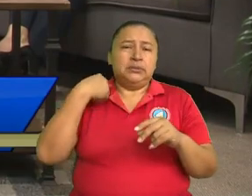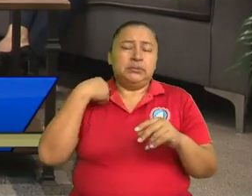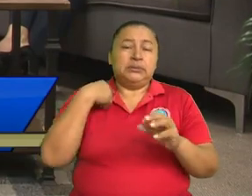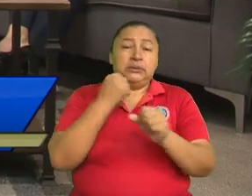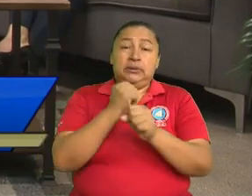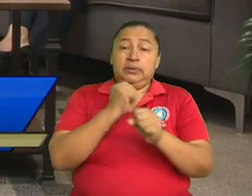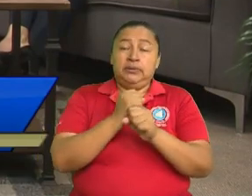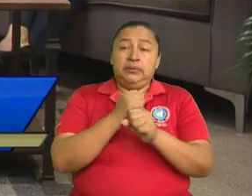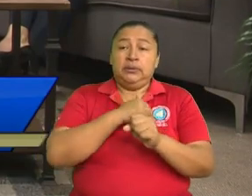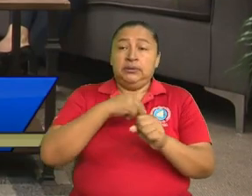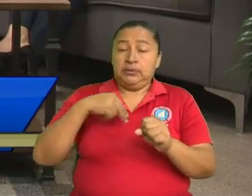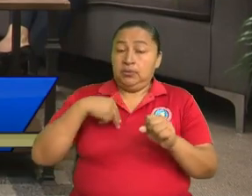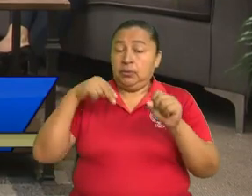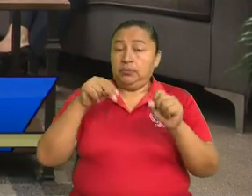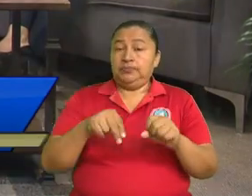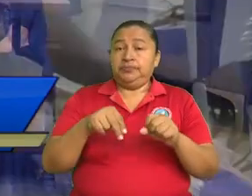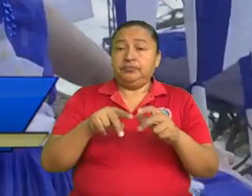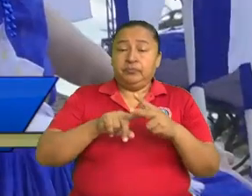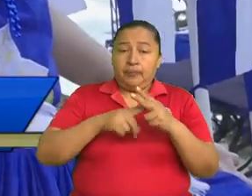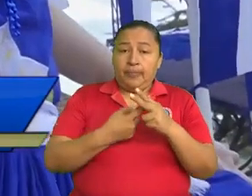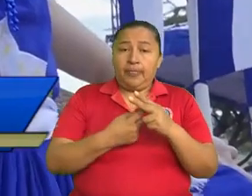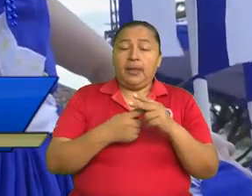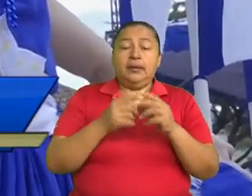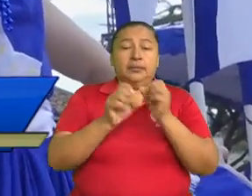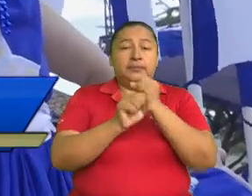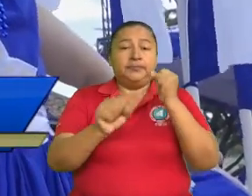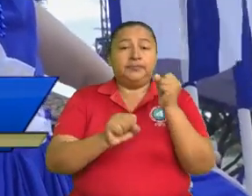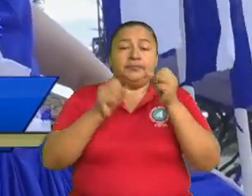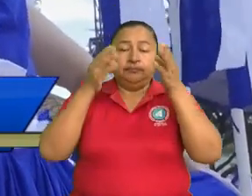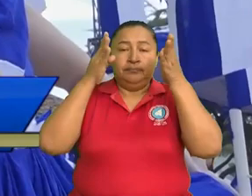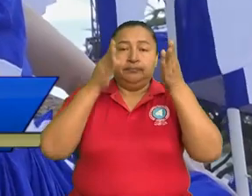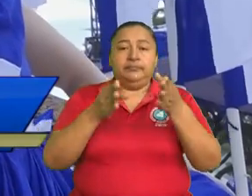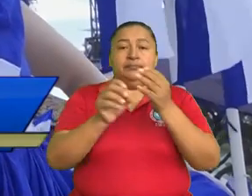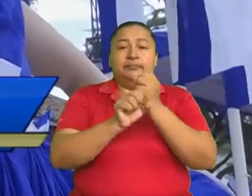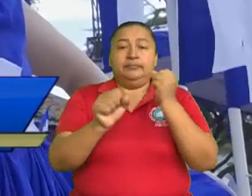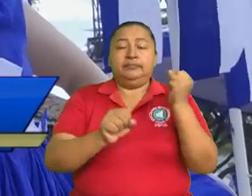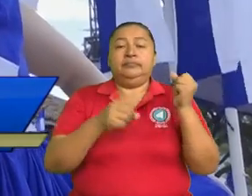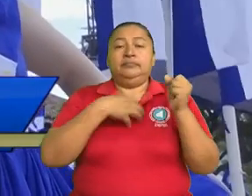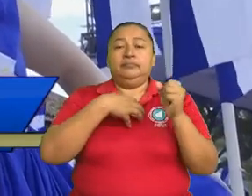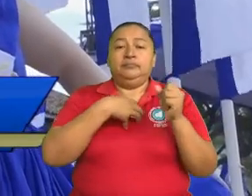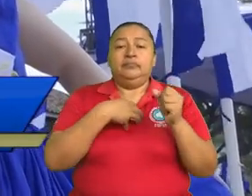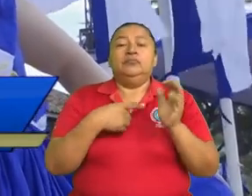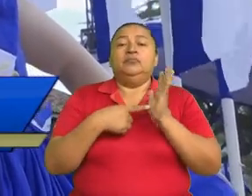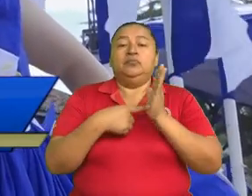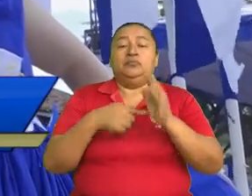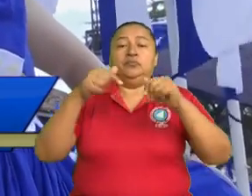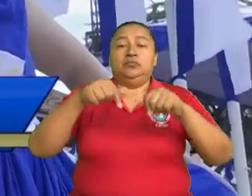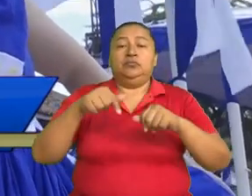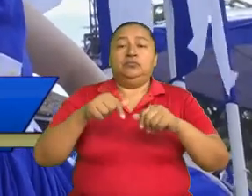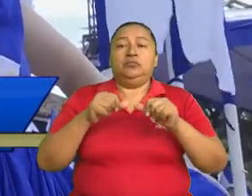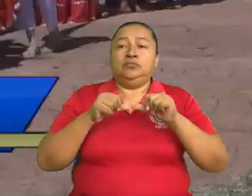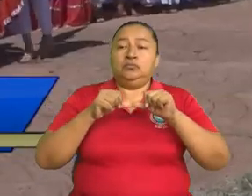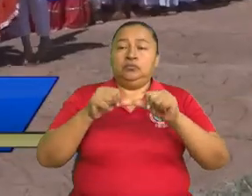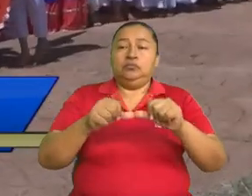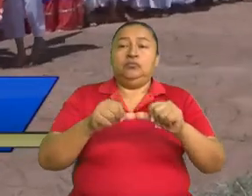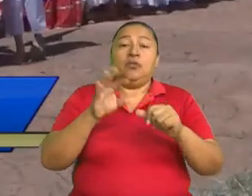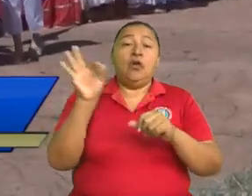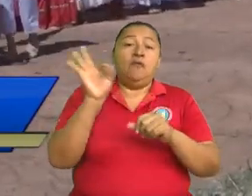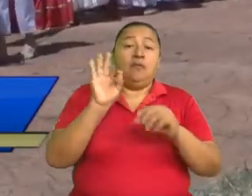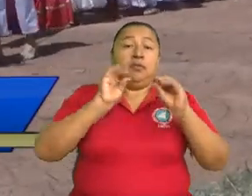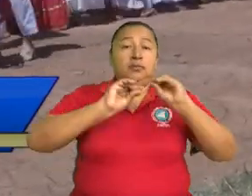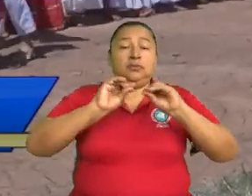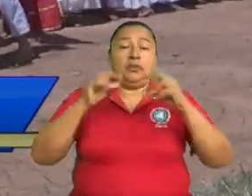hacemos en cada jornada es dedicada a la jornada en específico. Por ejemplo, ahorita seguimos en formación de